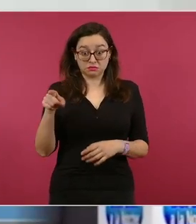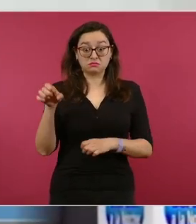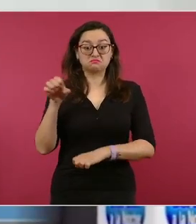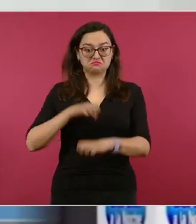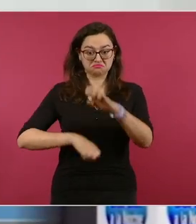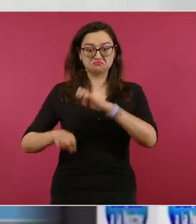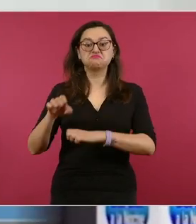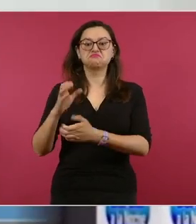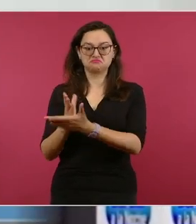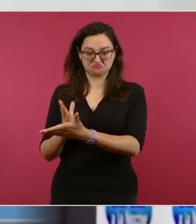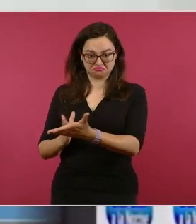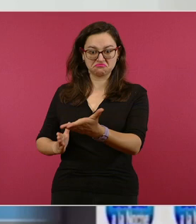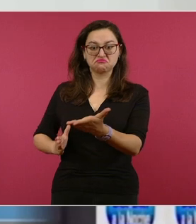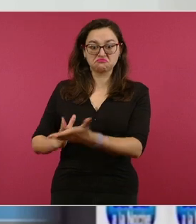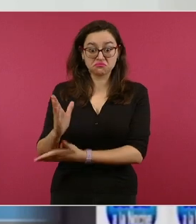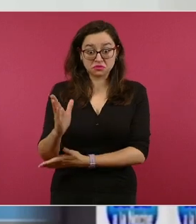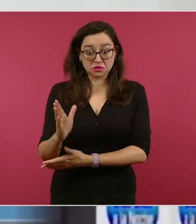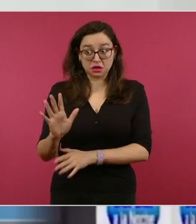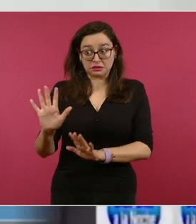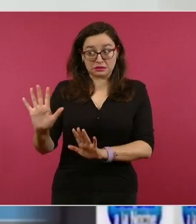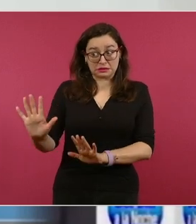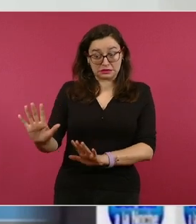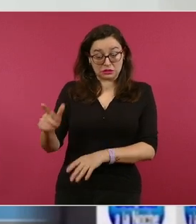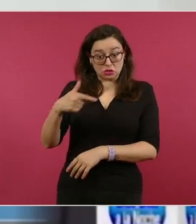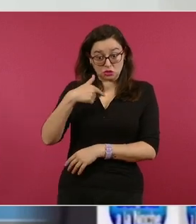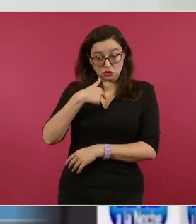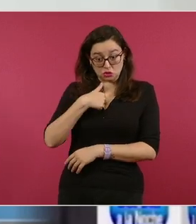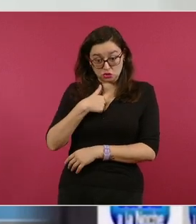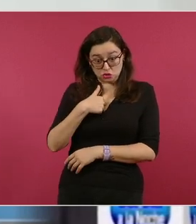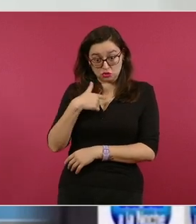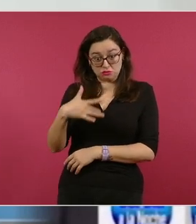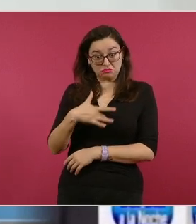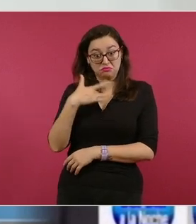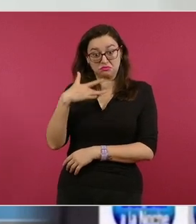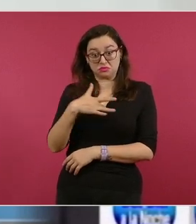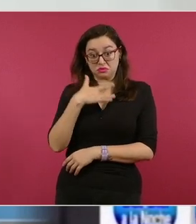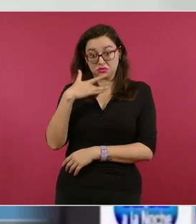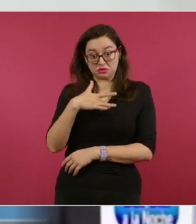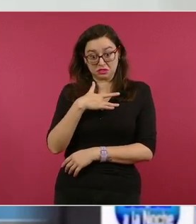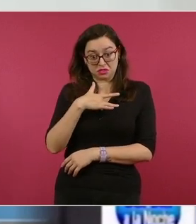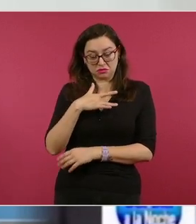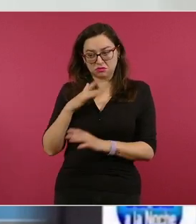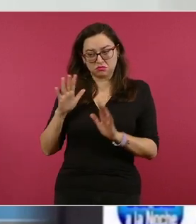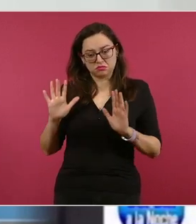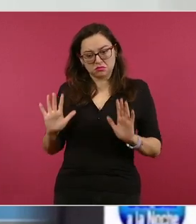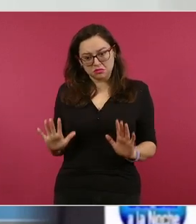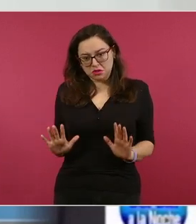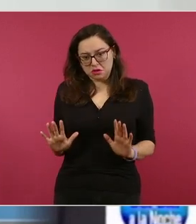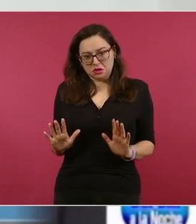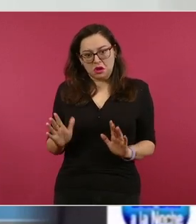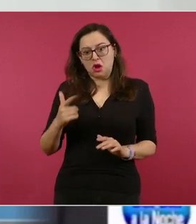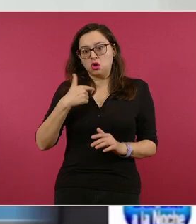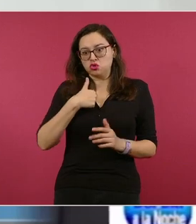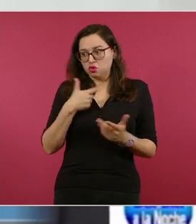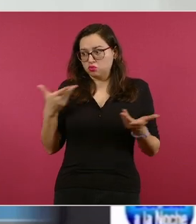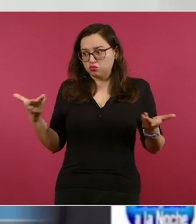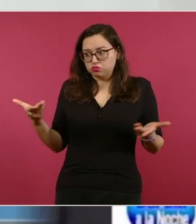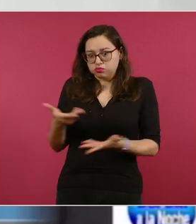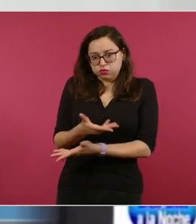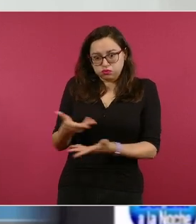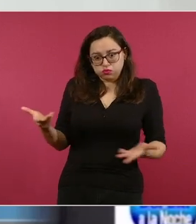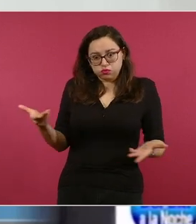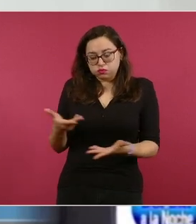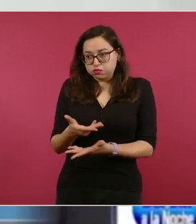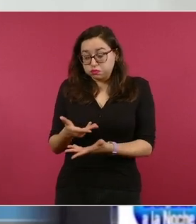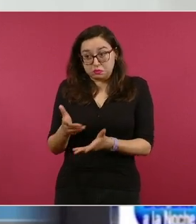canciller, en caso de que la respuesta sea negativa, primero yo no insistiría más, porque ya en mi rol de ministra del Interior no puedo